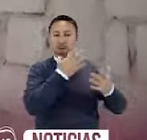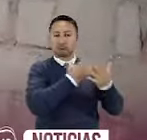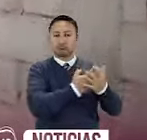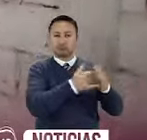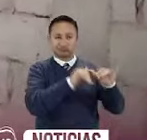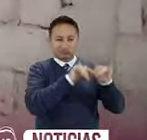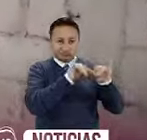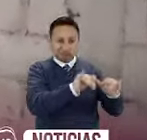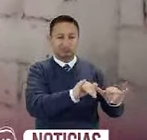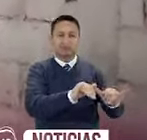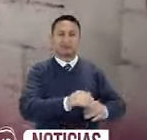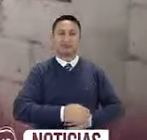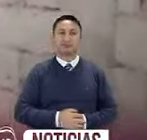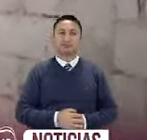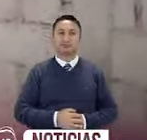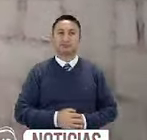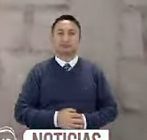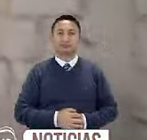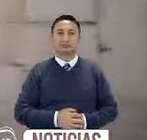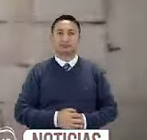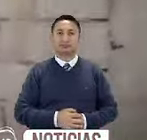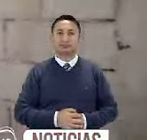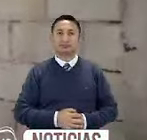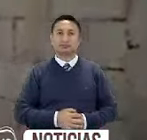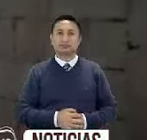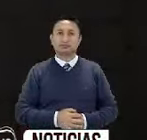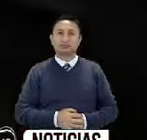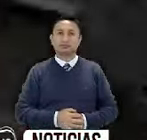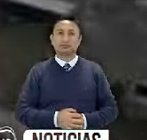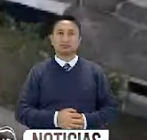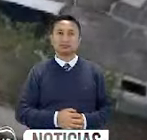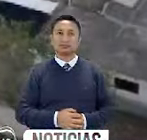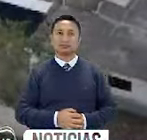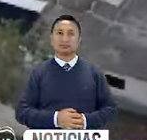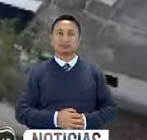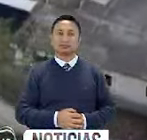recluidos tras las rejas. Informó Mauricio Sánchez.